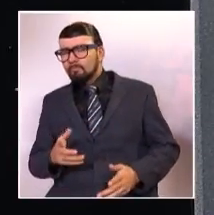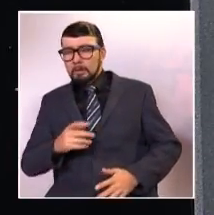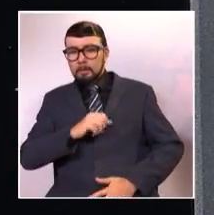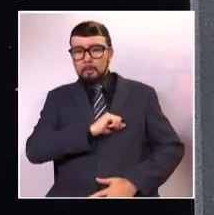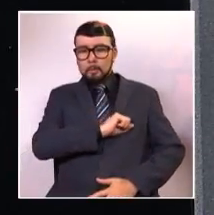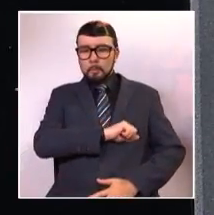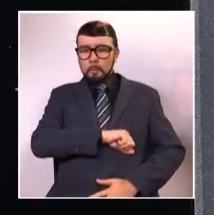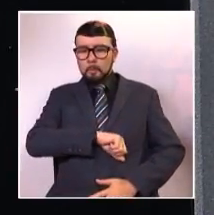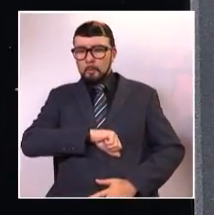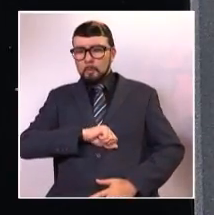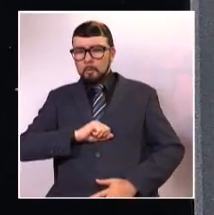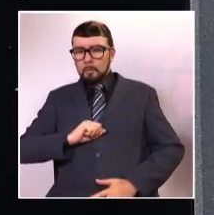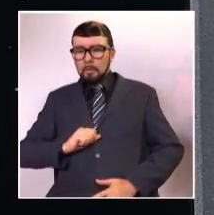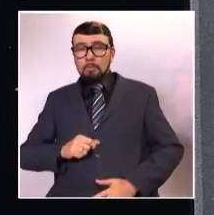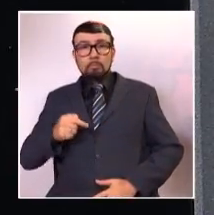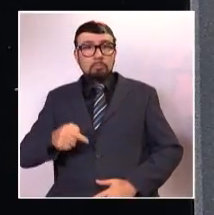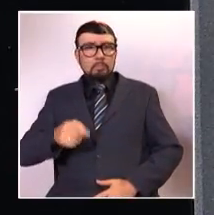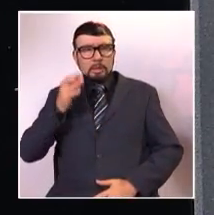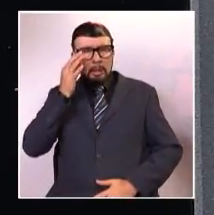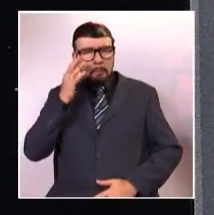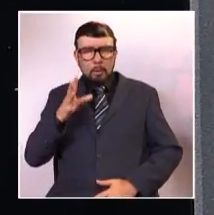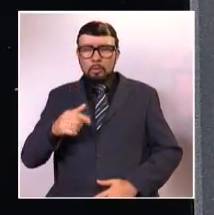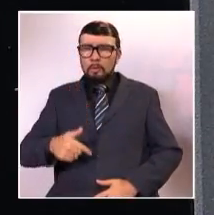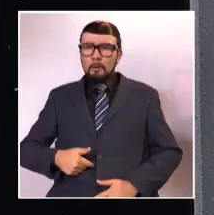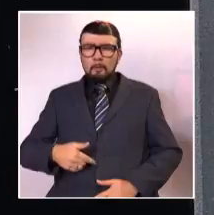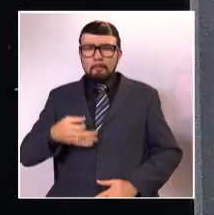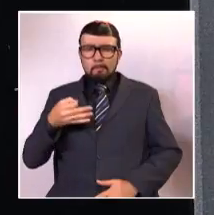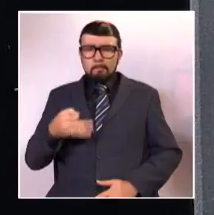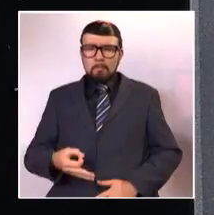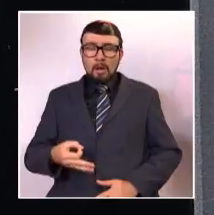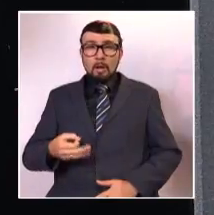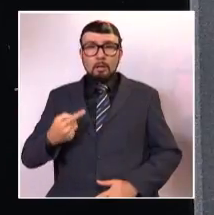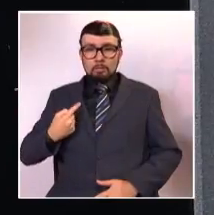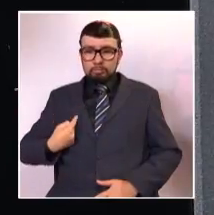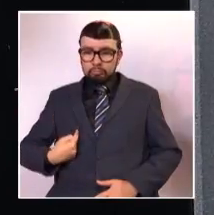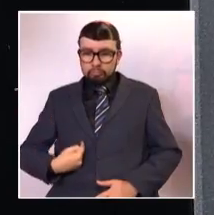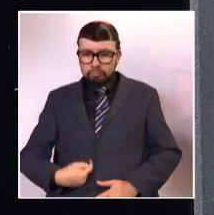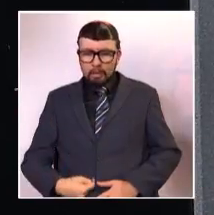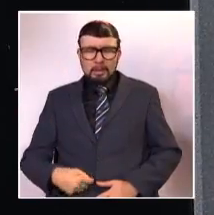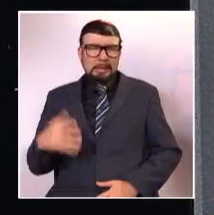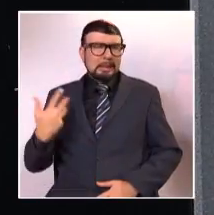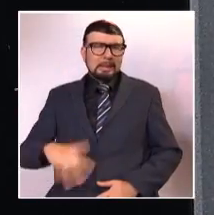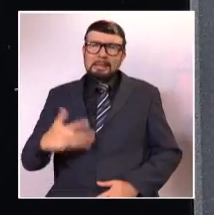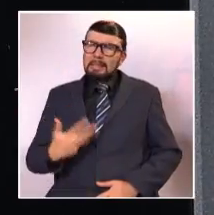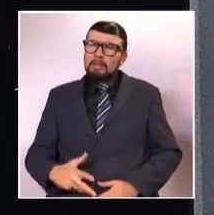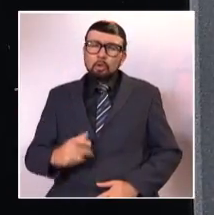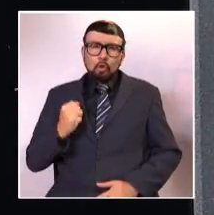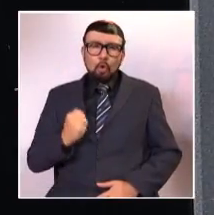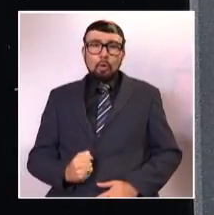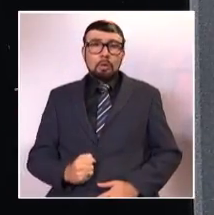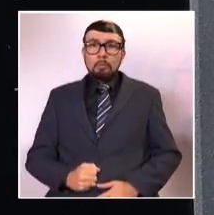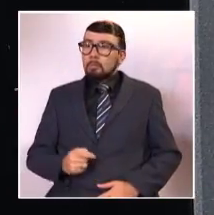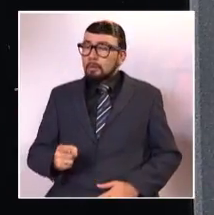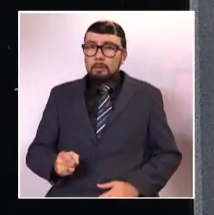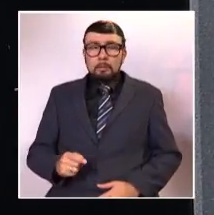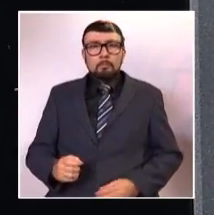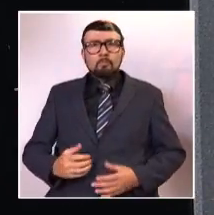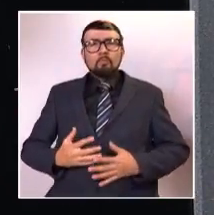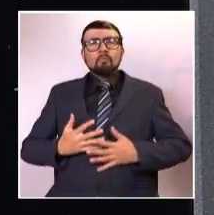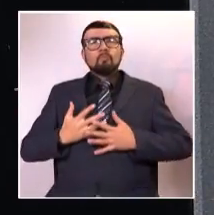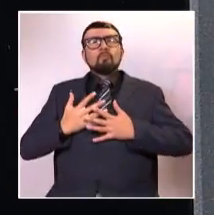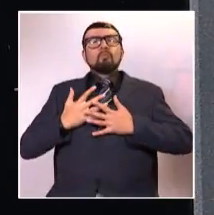haya sido un cálculo que haya bajado y eso era lo que nos había producido el dolor. Cuando no lo aguantes, lo botas y vuelves y lo